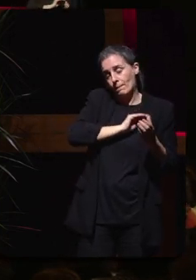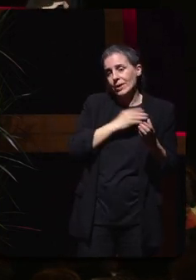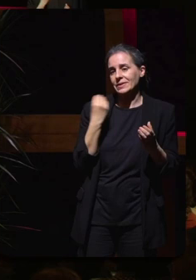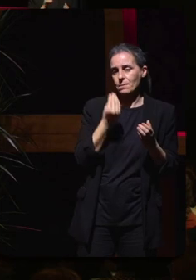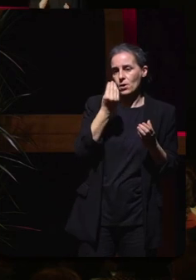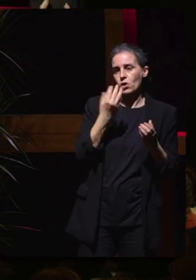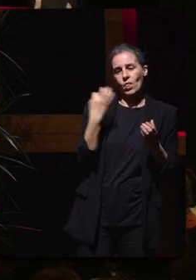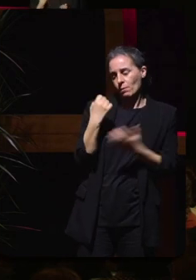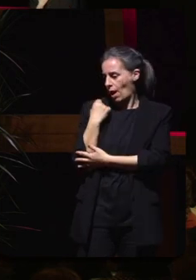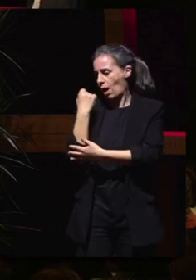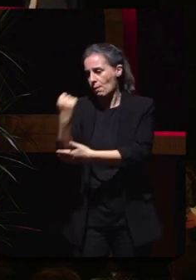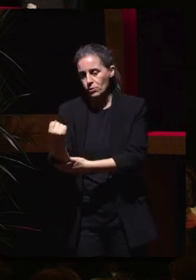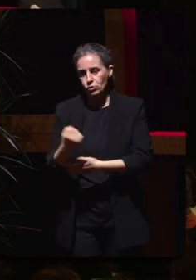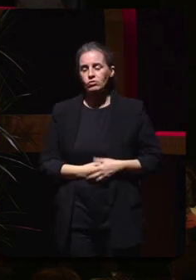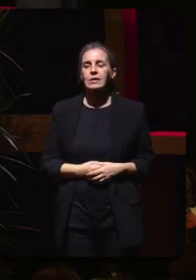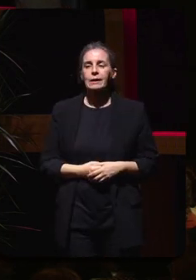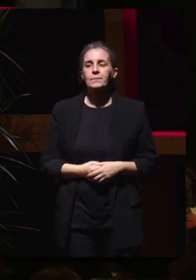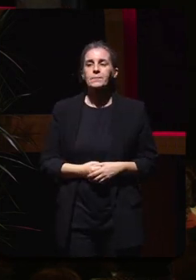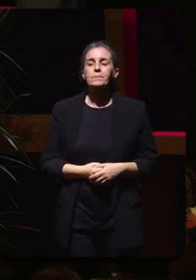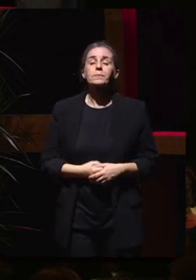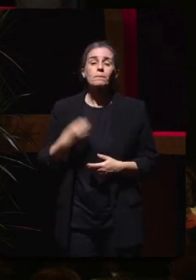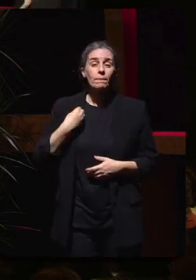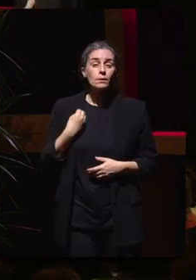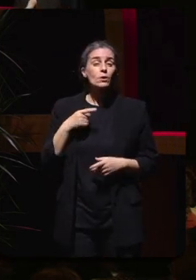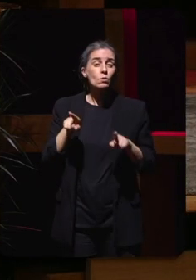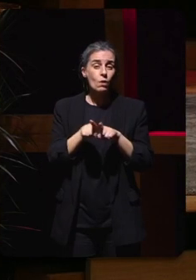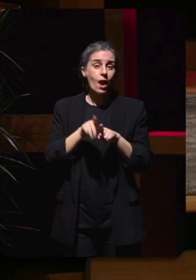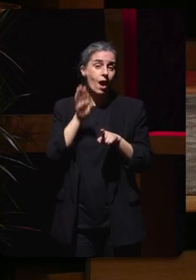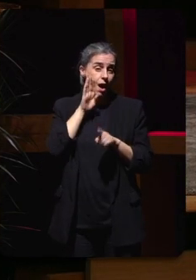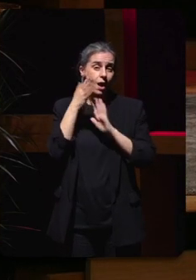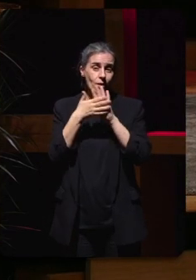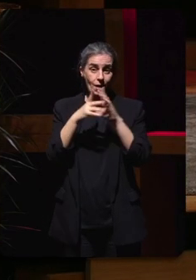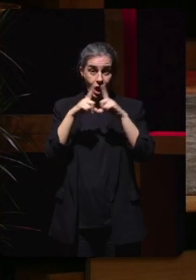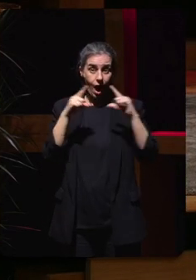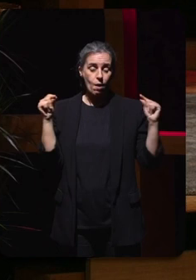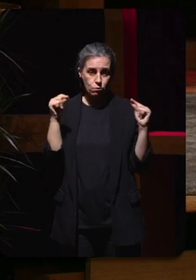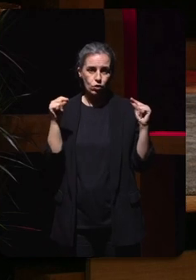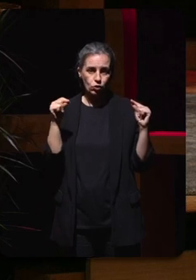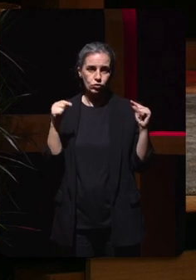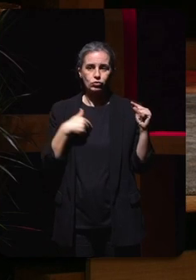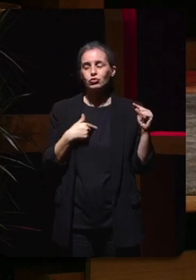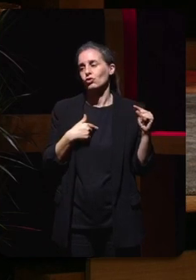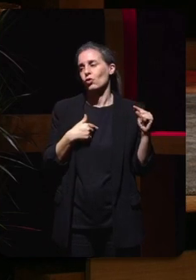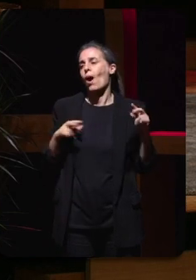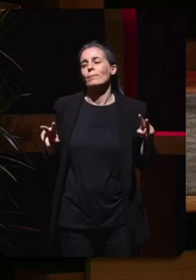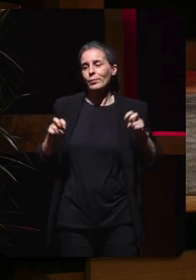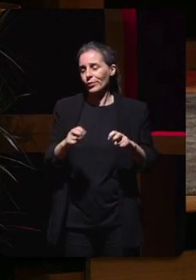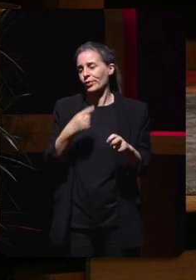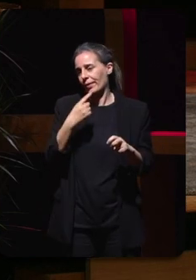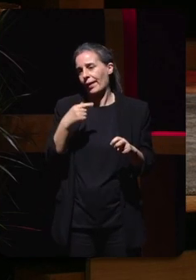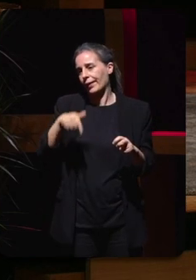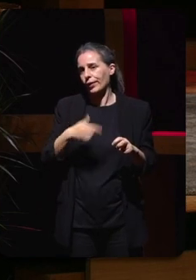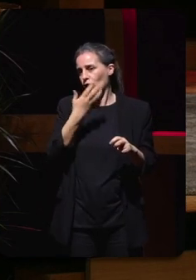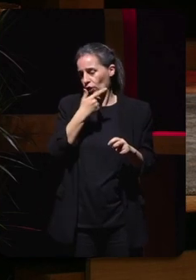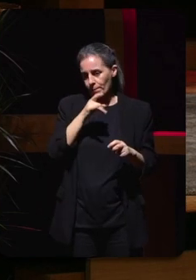¿no? Y cuando tú decías, solo por decir, por lo de Japón, sí, porque ya he dicho al principio que aquí no iba a hablar de lo que conocemos más,